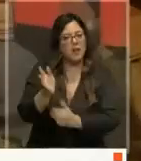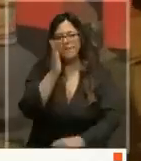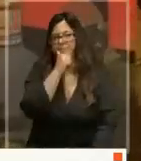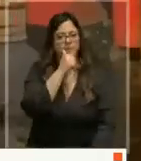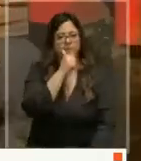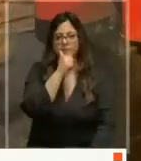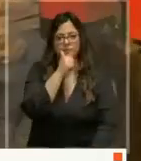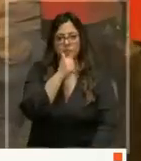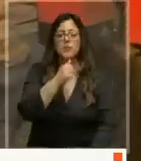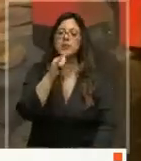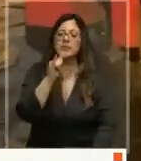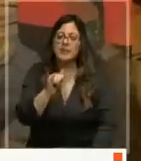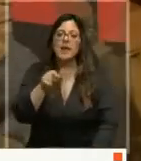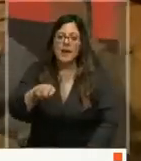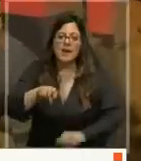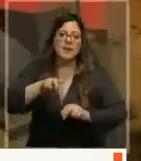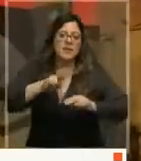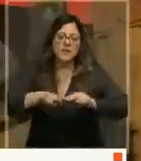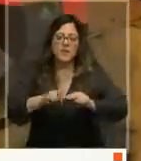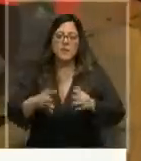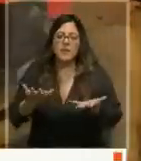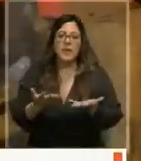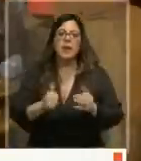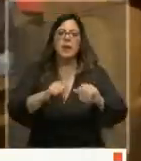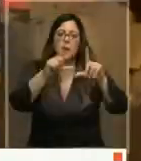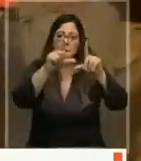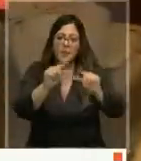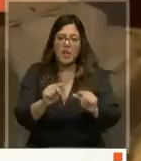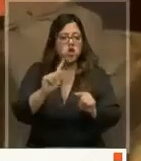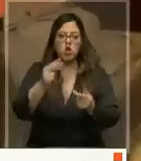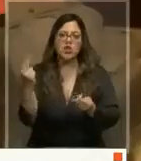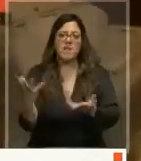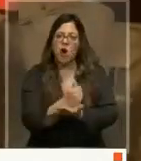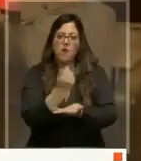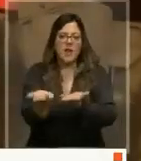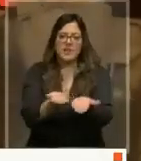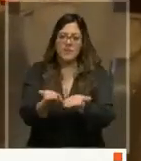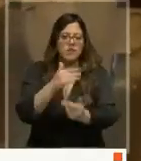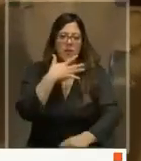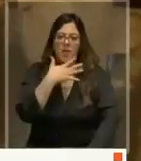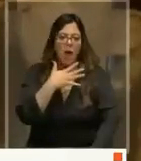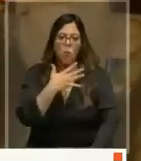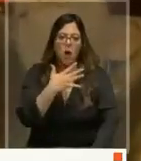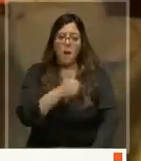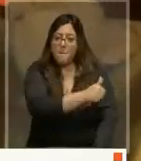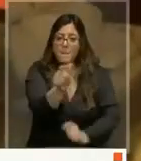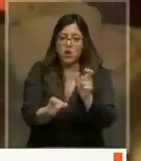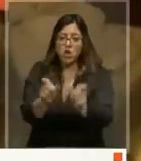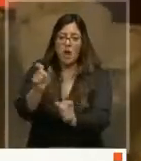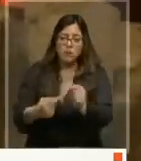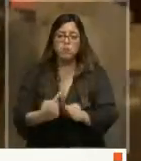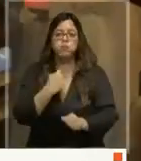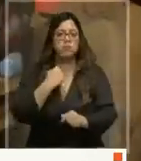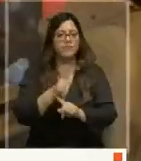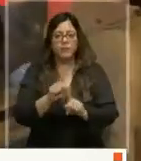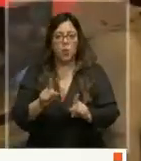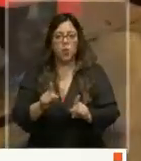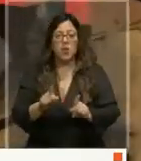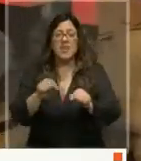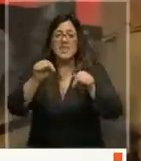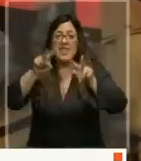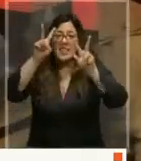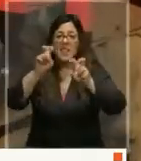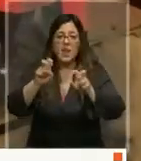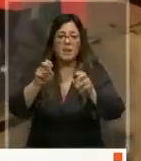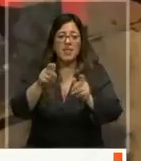que sí, se va a hacer una rebaja, no se va a cobrar el servicio de agua para todas las personas que están afectadas, y además el sobreconsumo